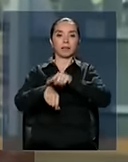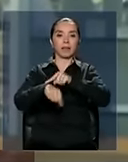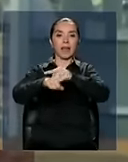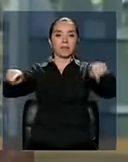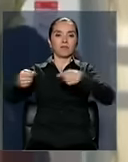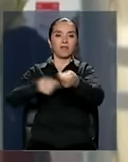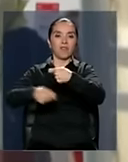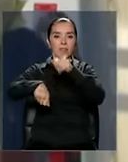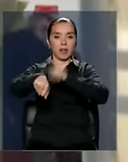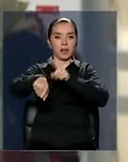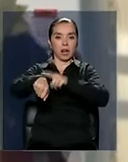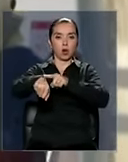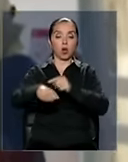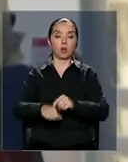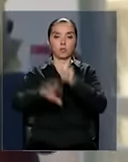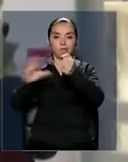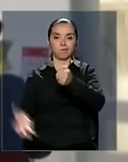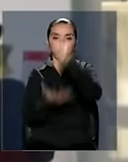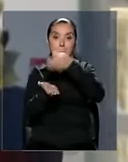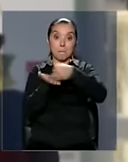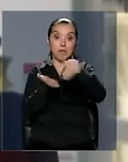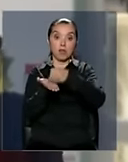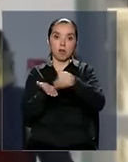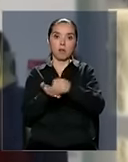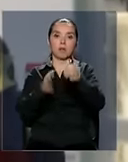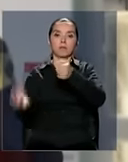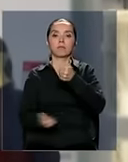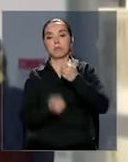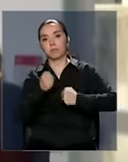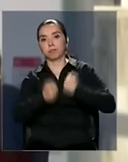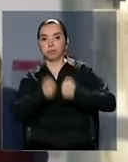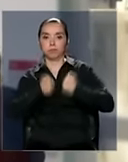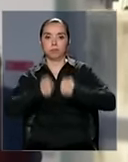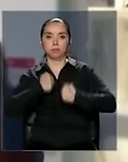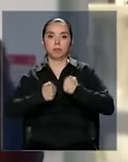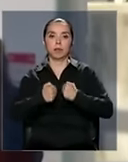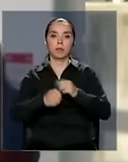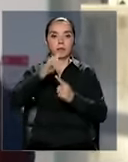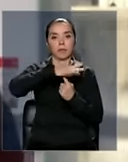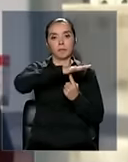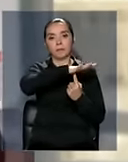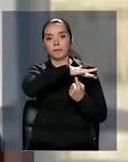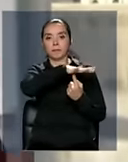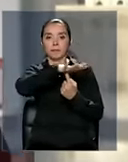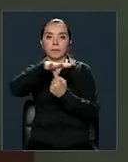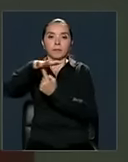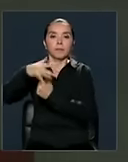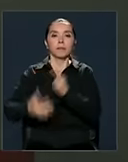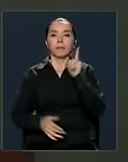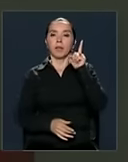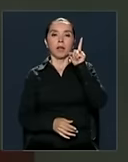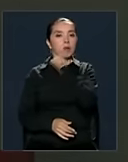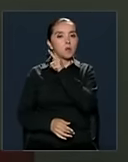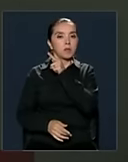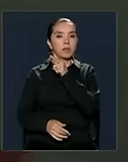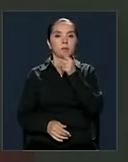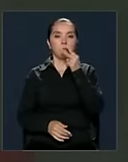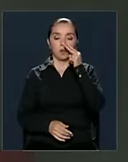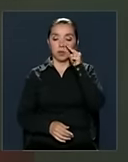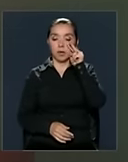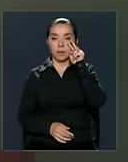Tras arrancar con un millonario botín, Carabineros comenzó la búsqueda con helicóptero incluido. El último asaltante fue detenido solo por